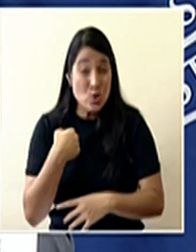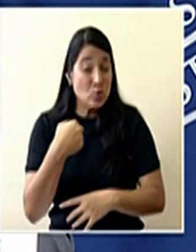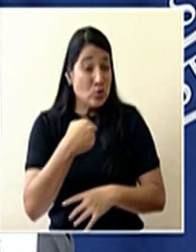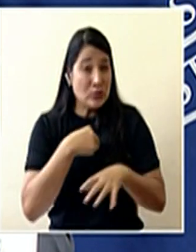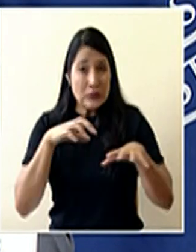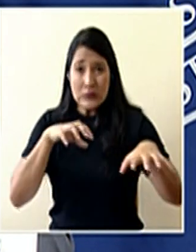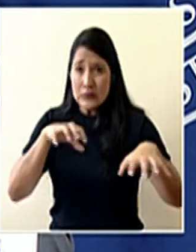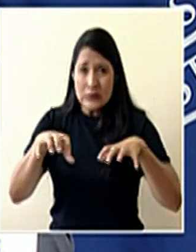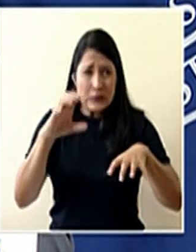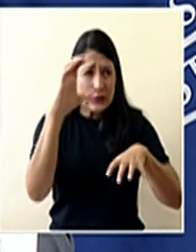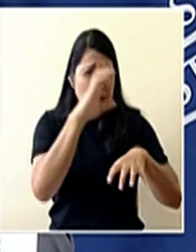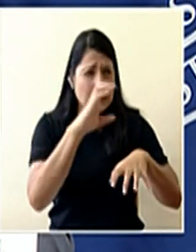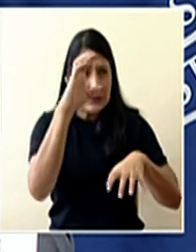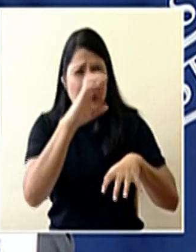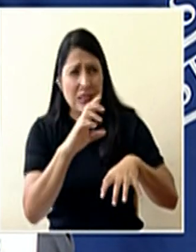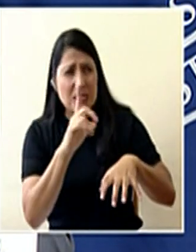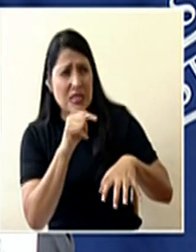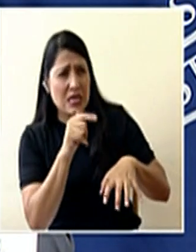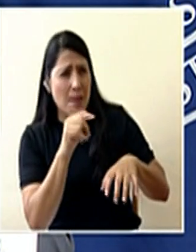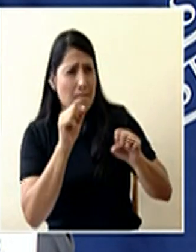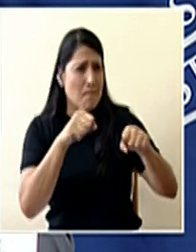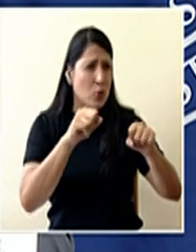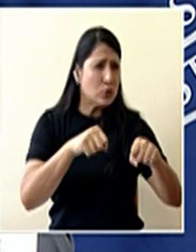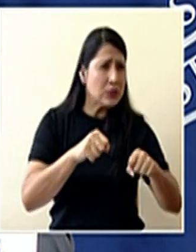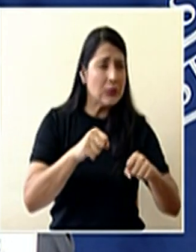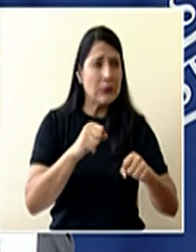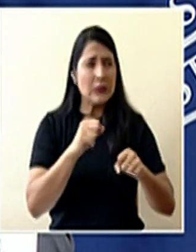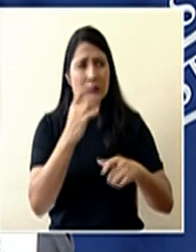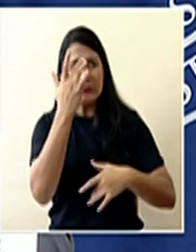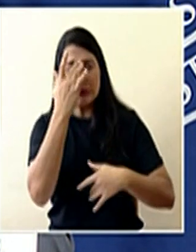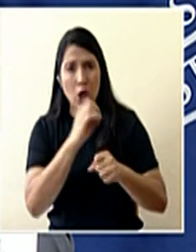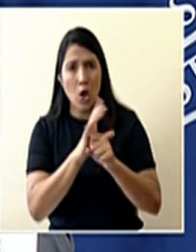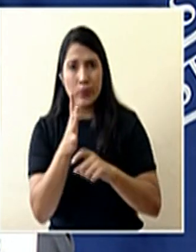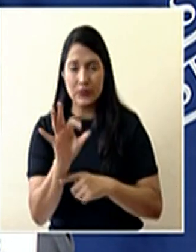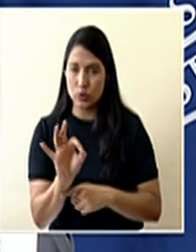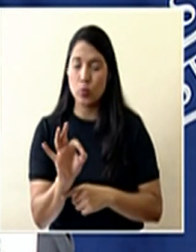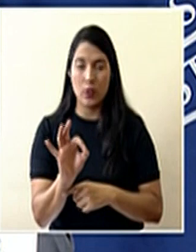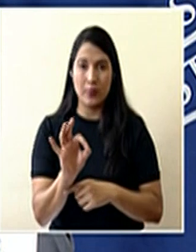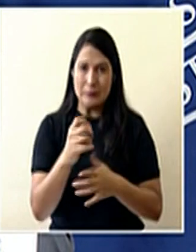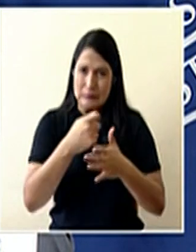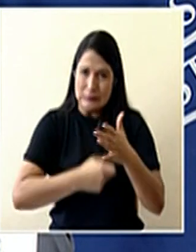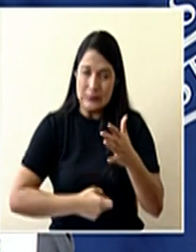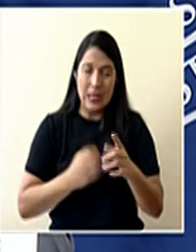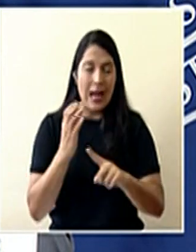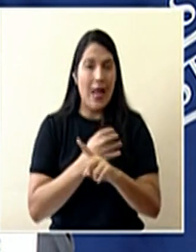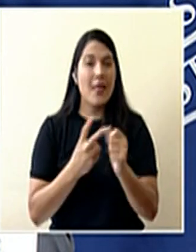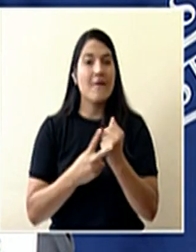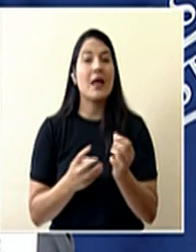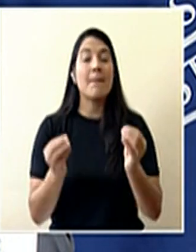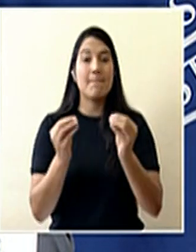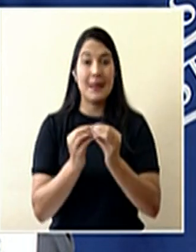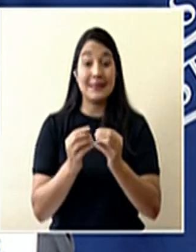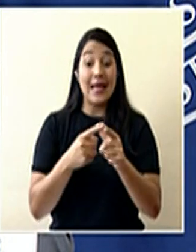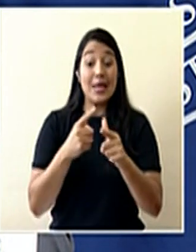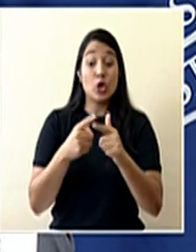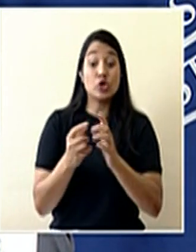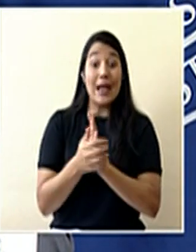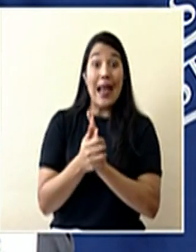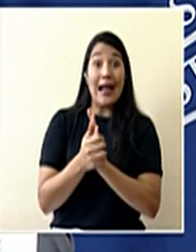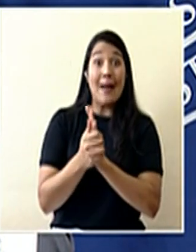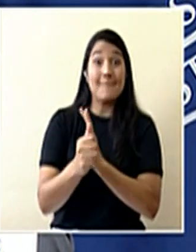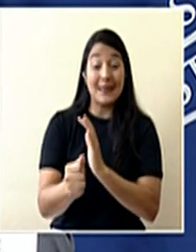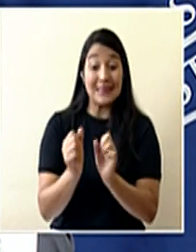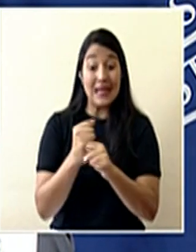que corresponde con una definición de caso. Así que la capacidad de procesamiento,